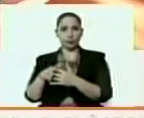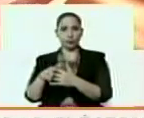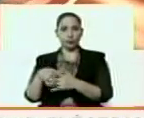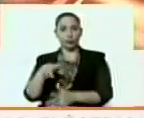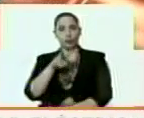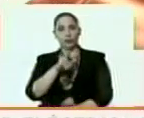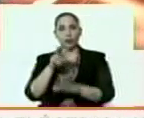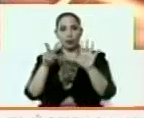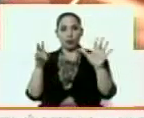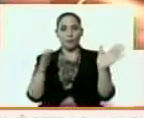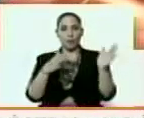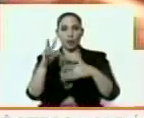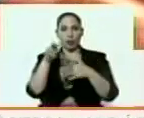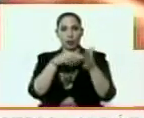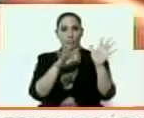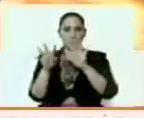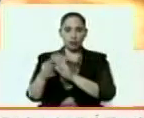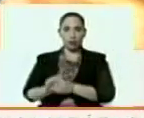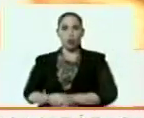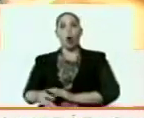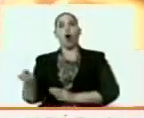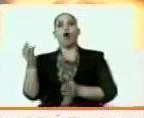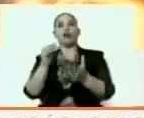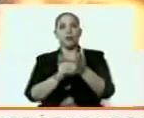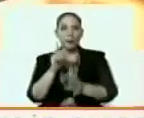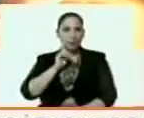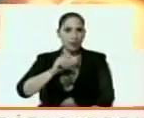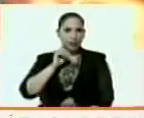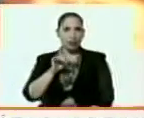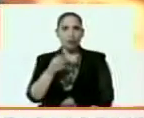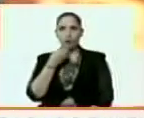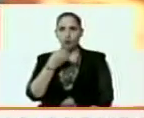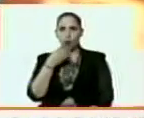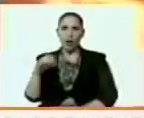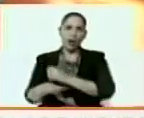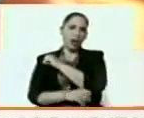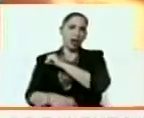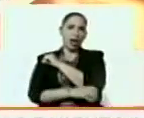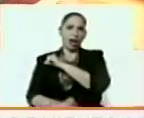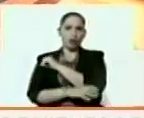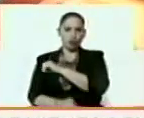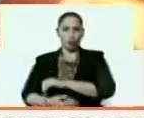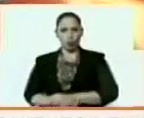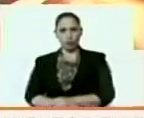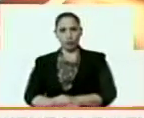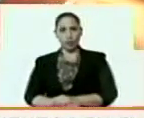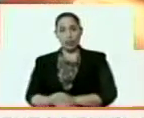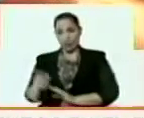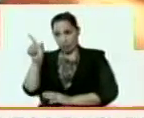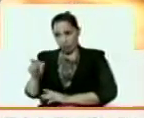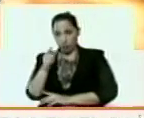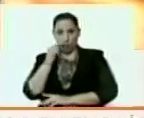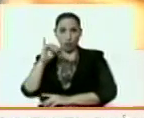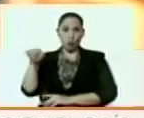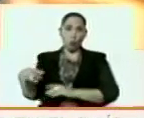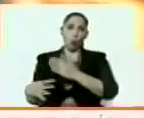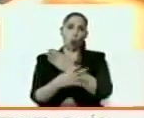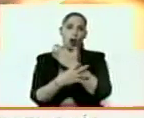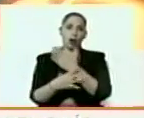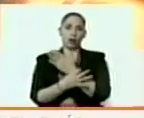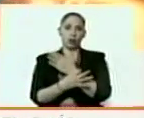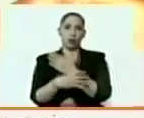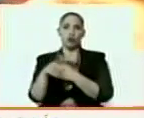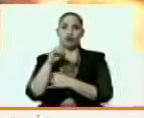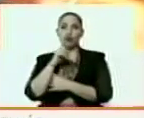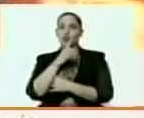27 de marzo de 2019, vuelve a mentir como buen estafador que es. El señor Guaidó lo había